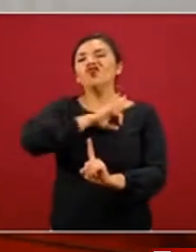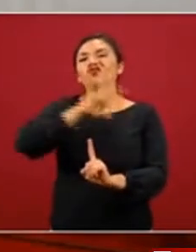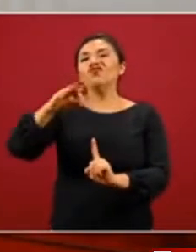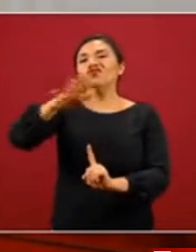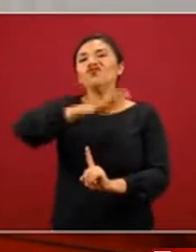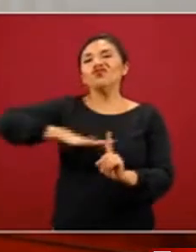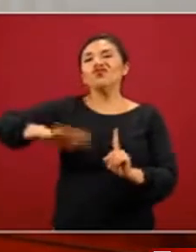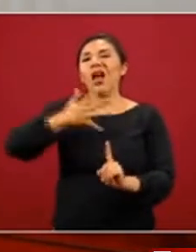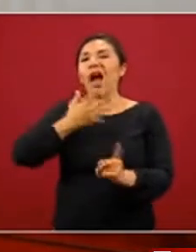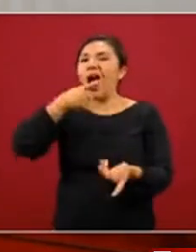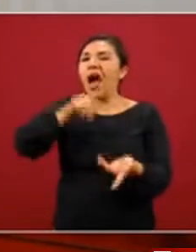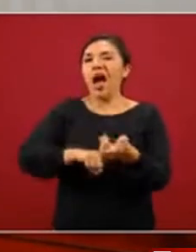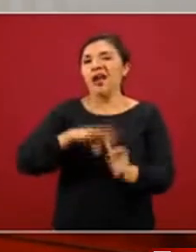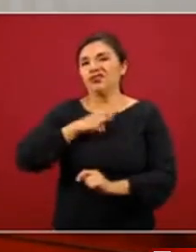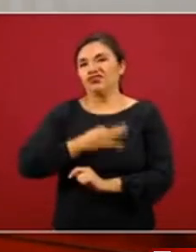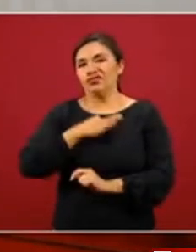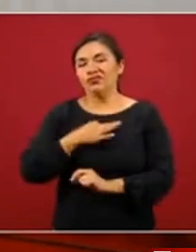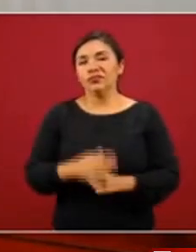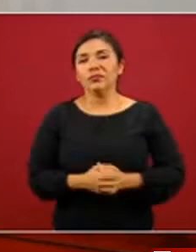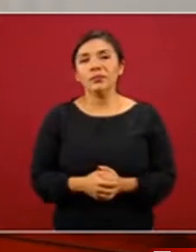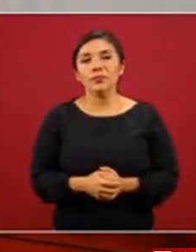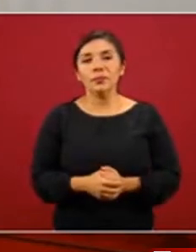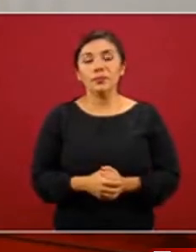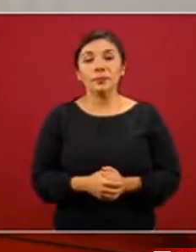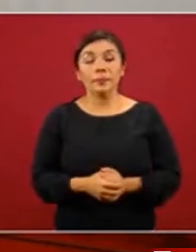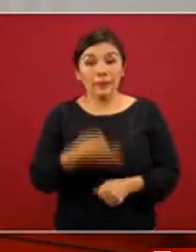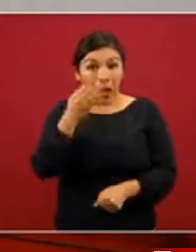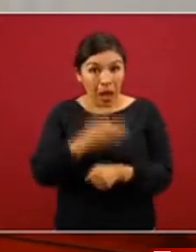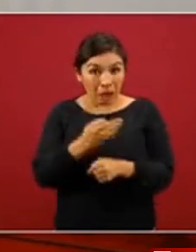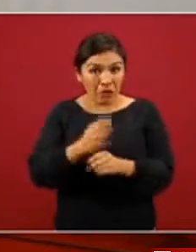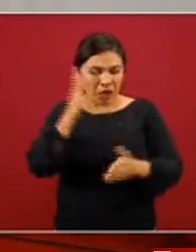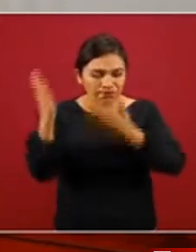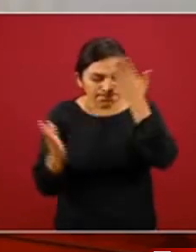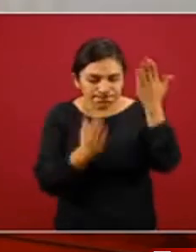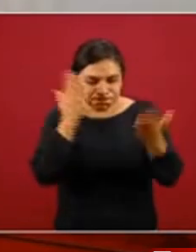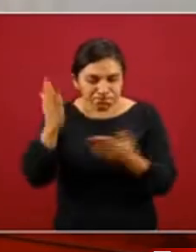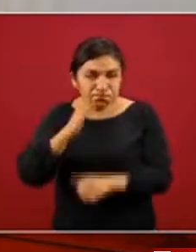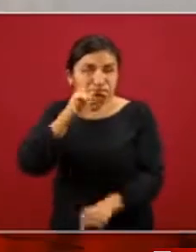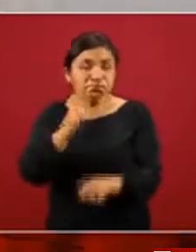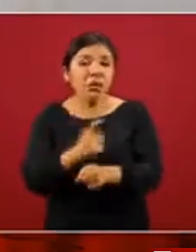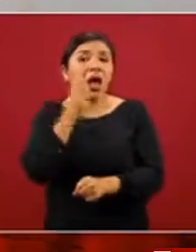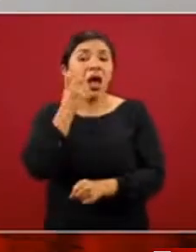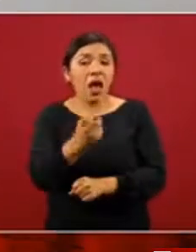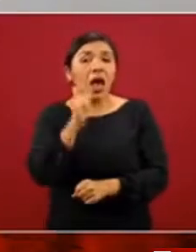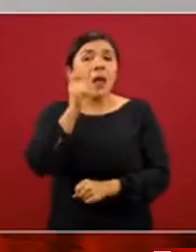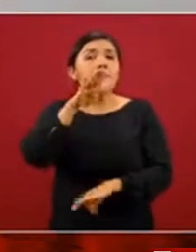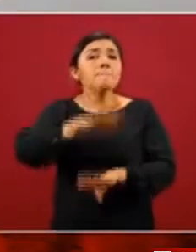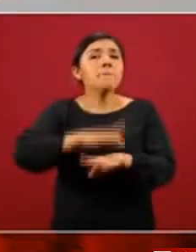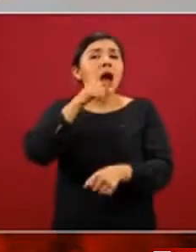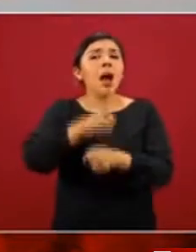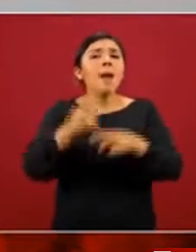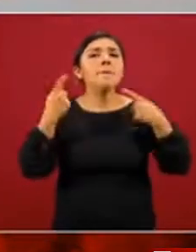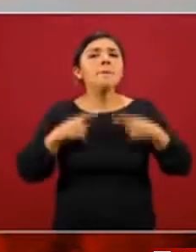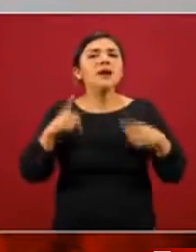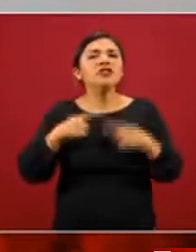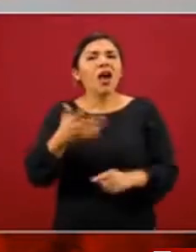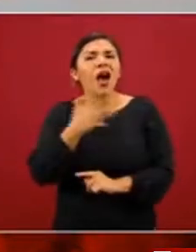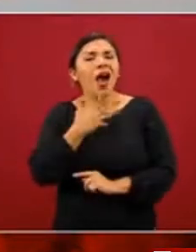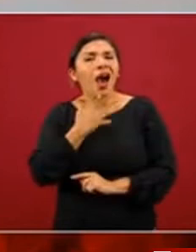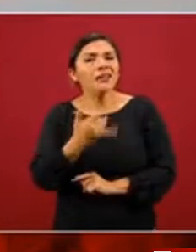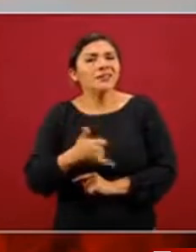en estas superficies. La evidencia hasta la fecha es que esto se produce sobre todo en las personas que tienen